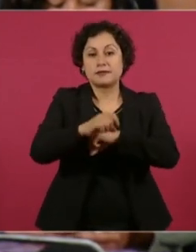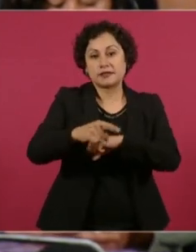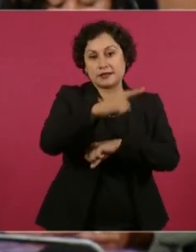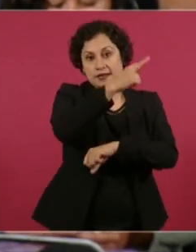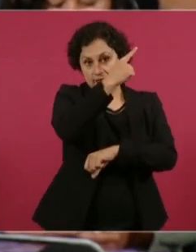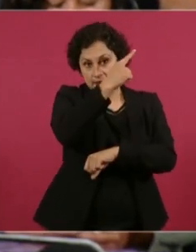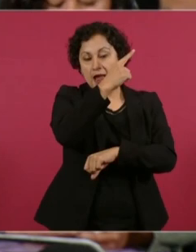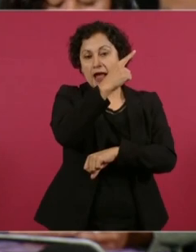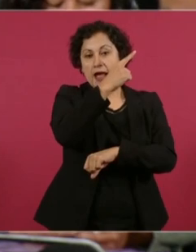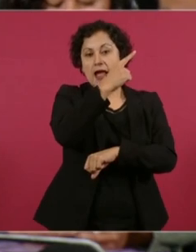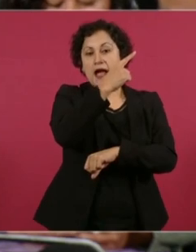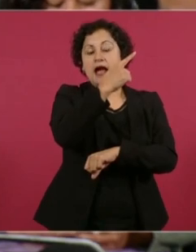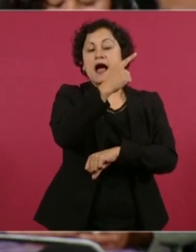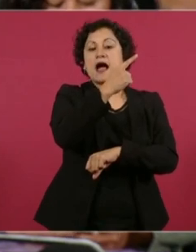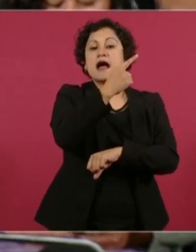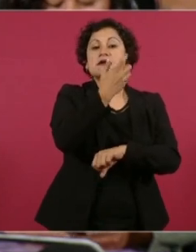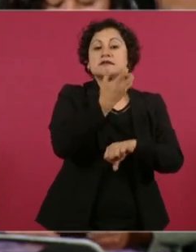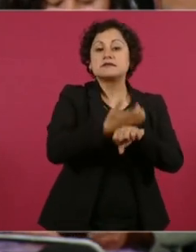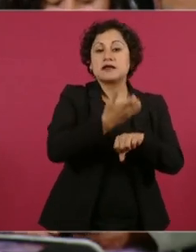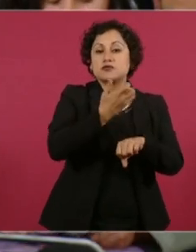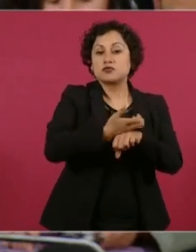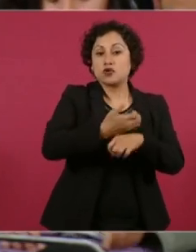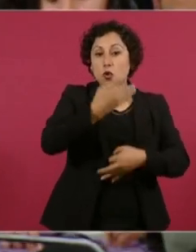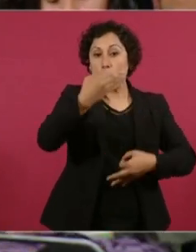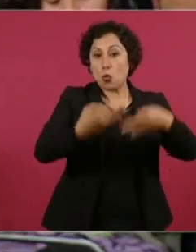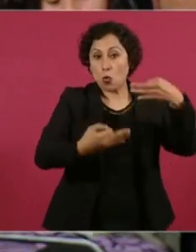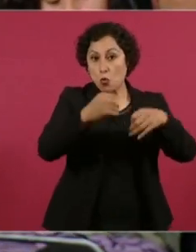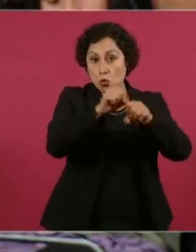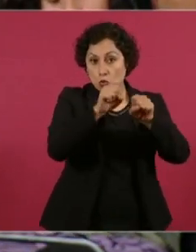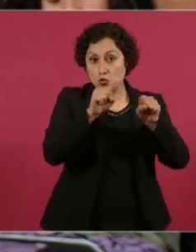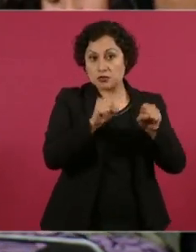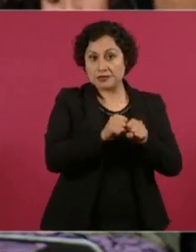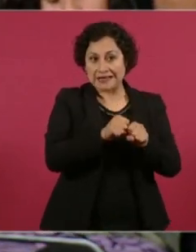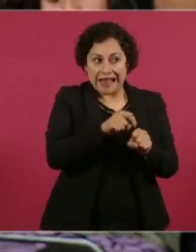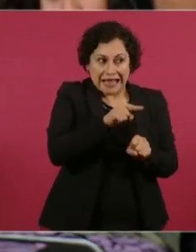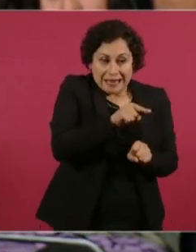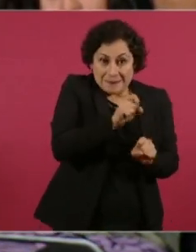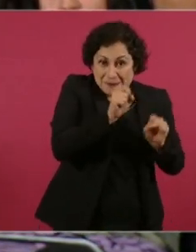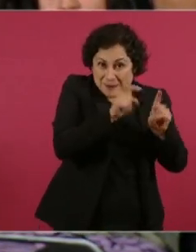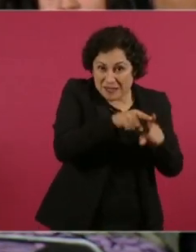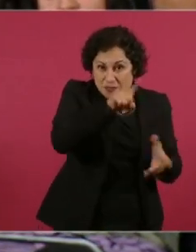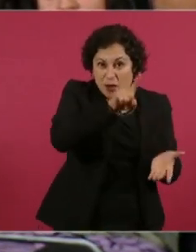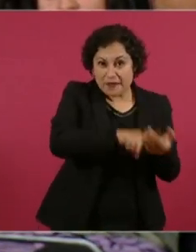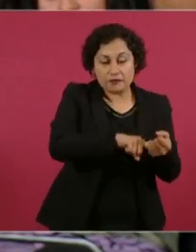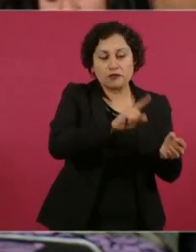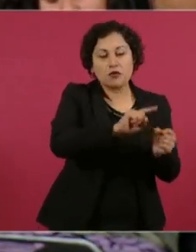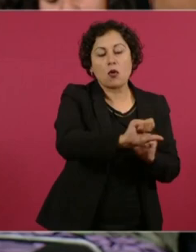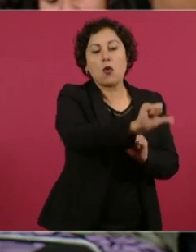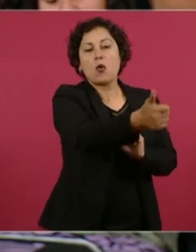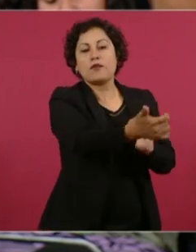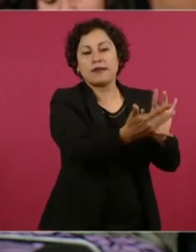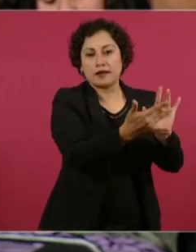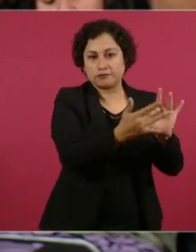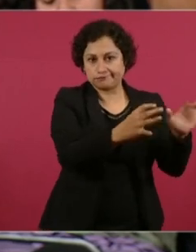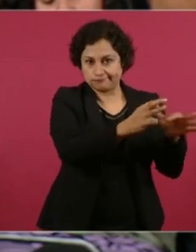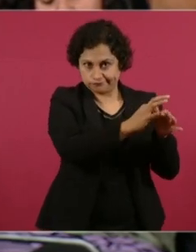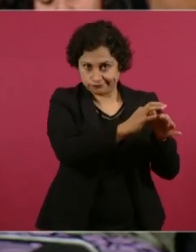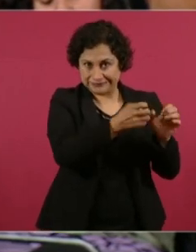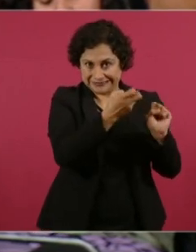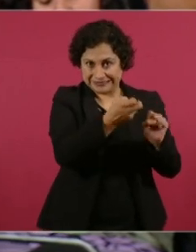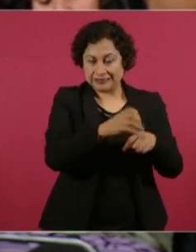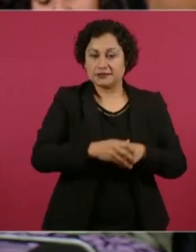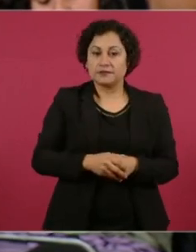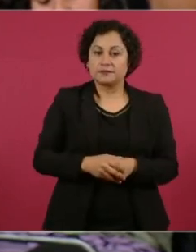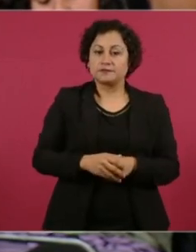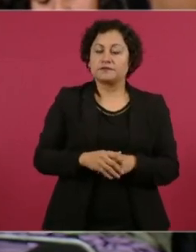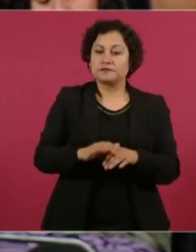Unidos, no del Departamento de Justicia, pero sí vinculadas al Departamento de Justicia, ¿no? Pues cuando tengamos más